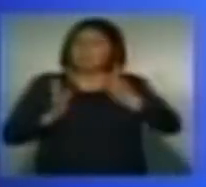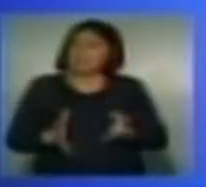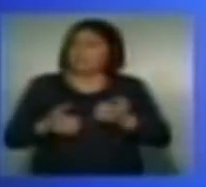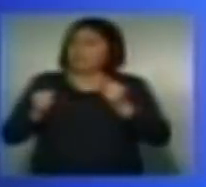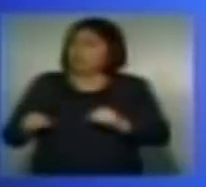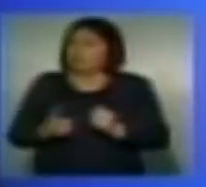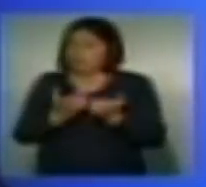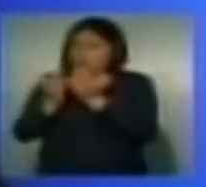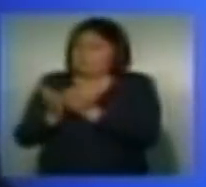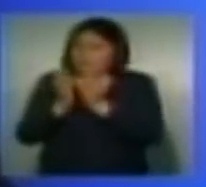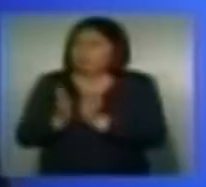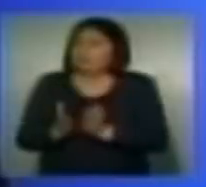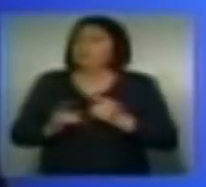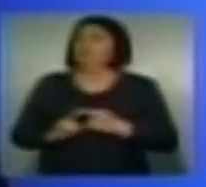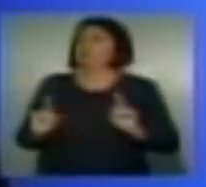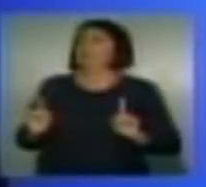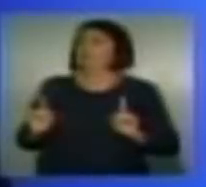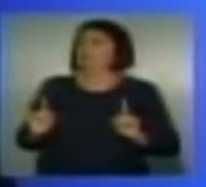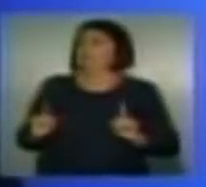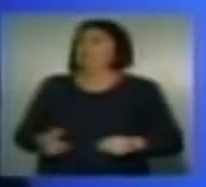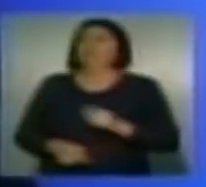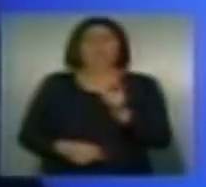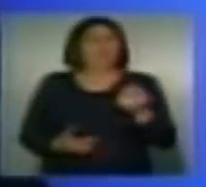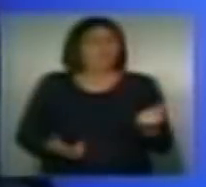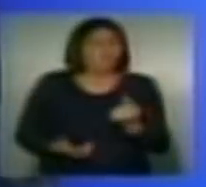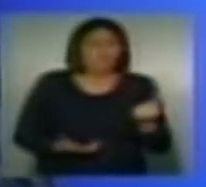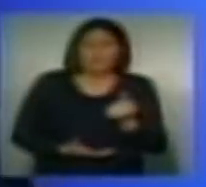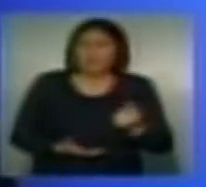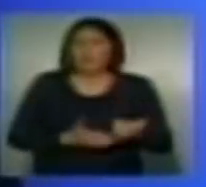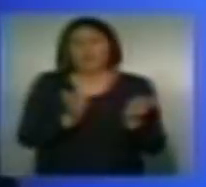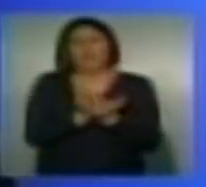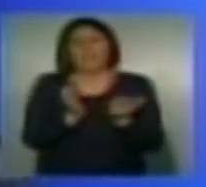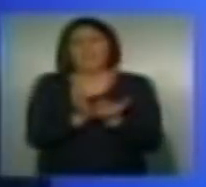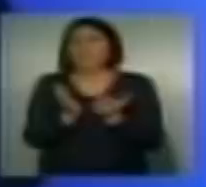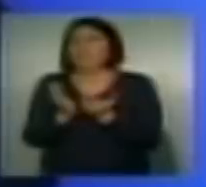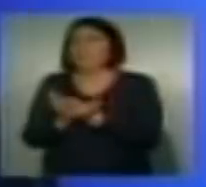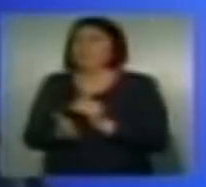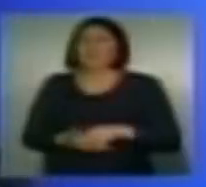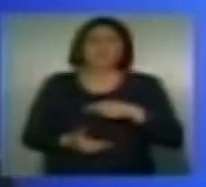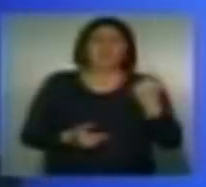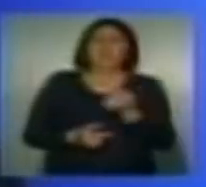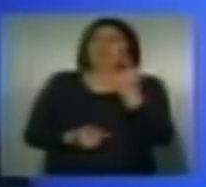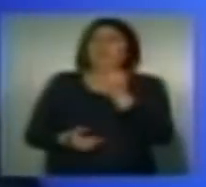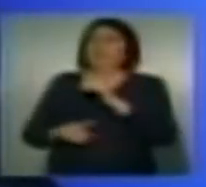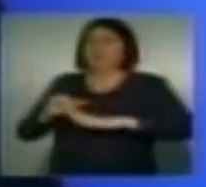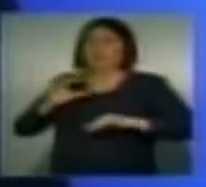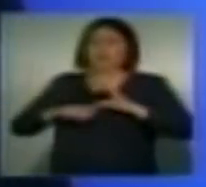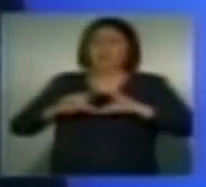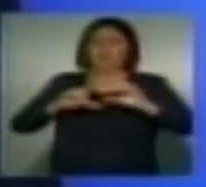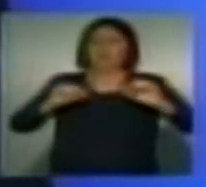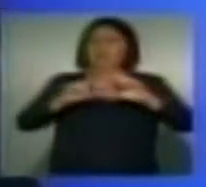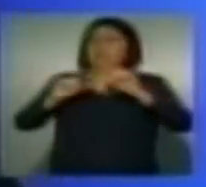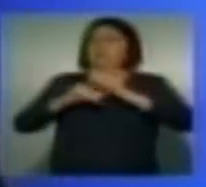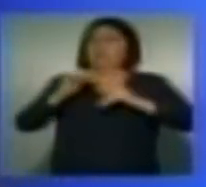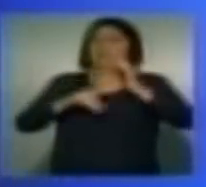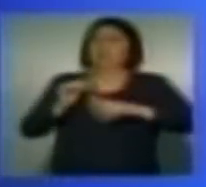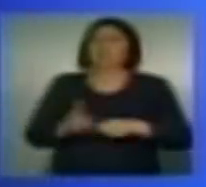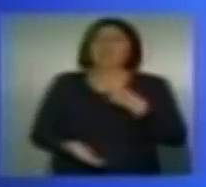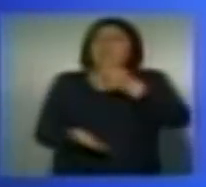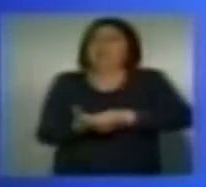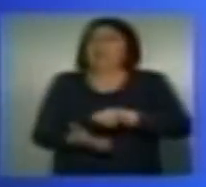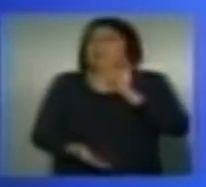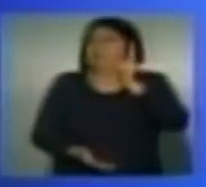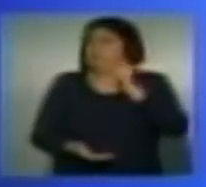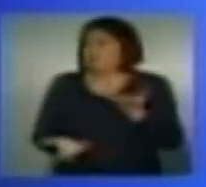una educación diferente. No basta las escuelas, no basta el ladrillo y cemento y los sueldos a los